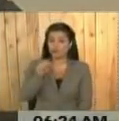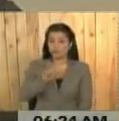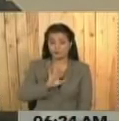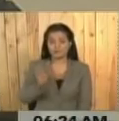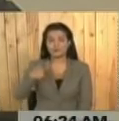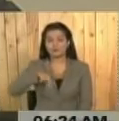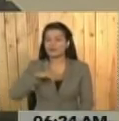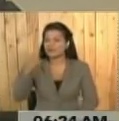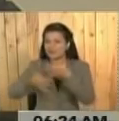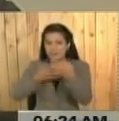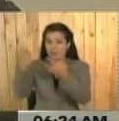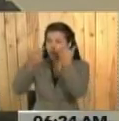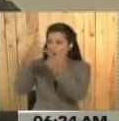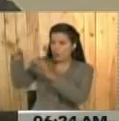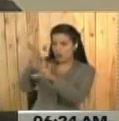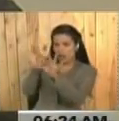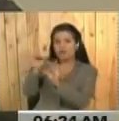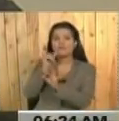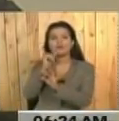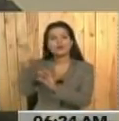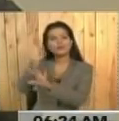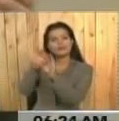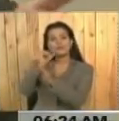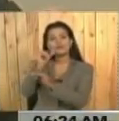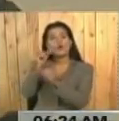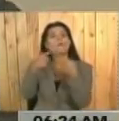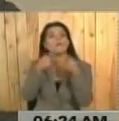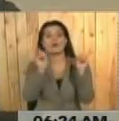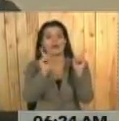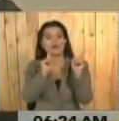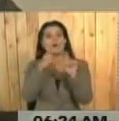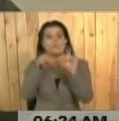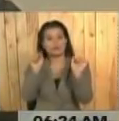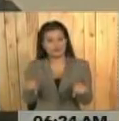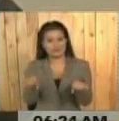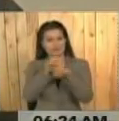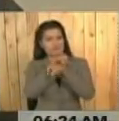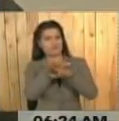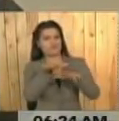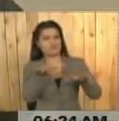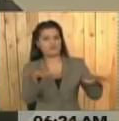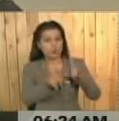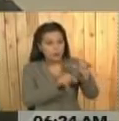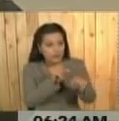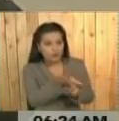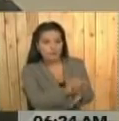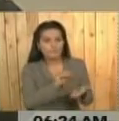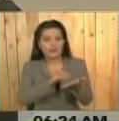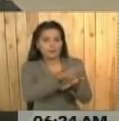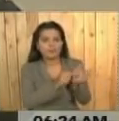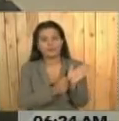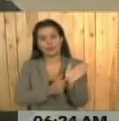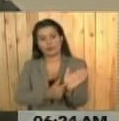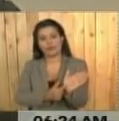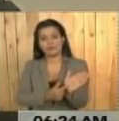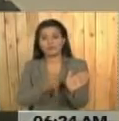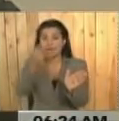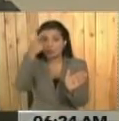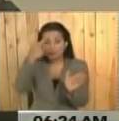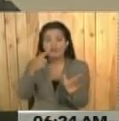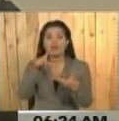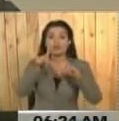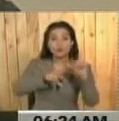las noticias que que no son públicas pero que son las que corren por las redes no y las redes ahora ahora se han convertido